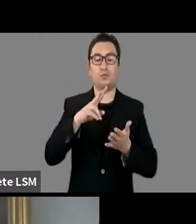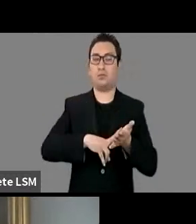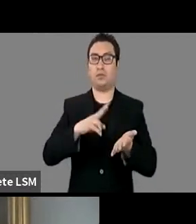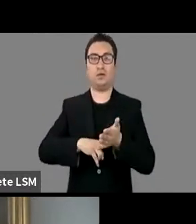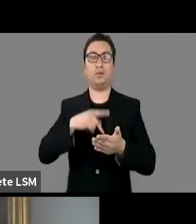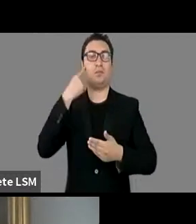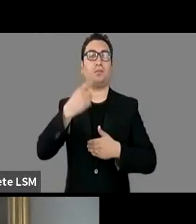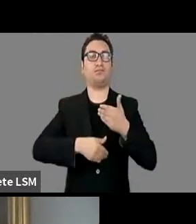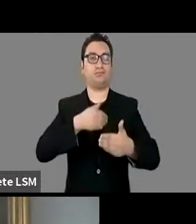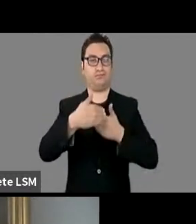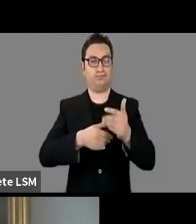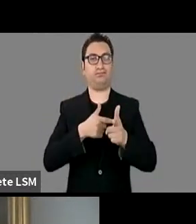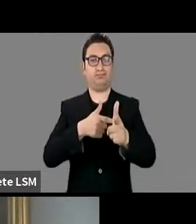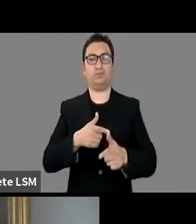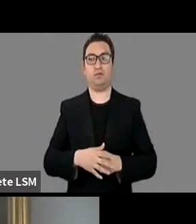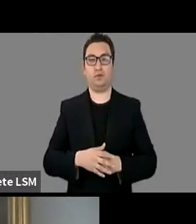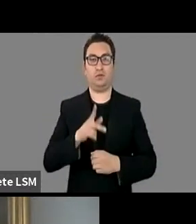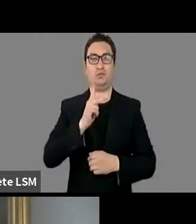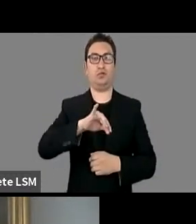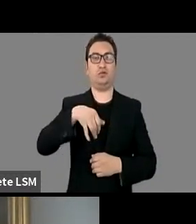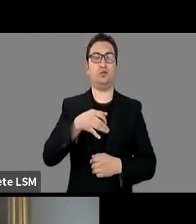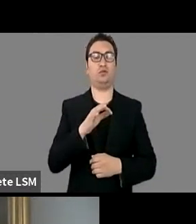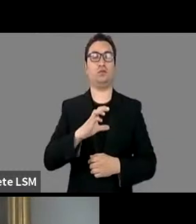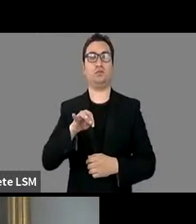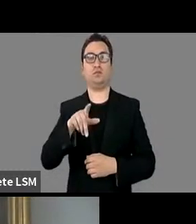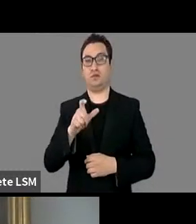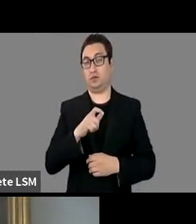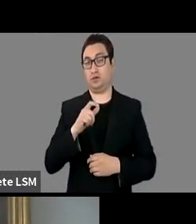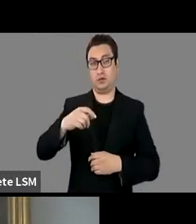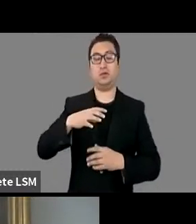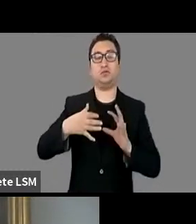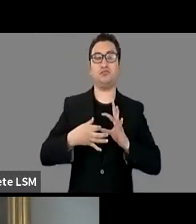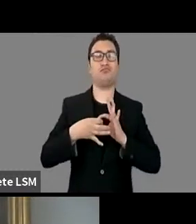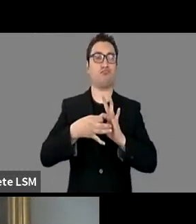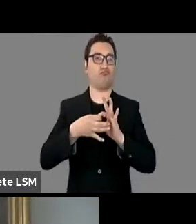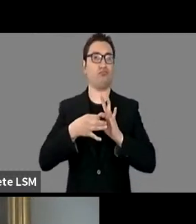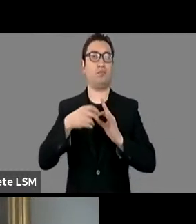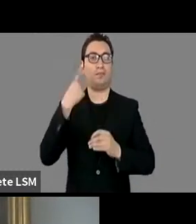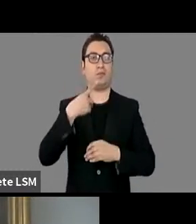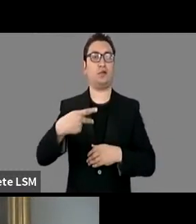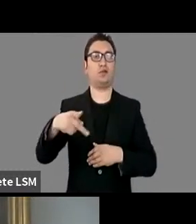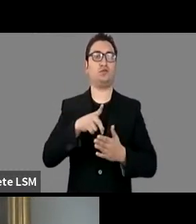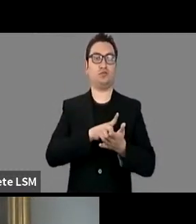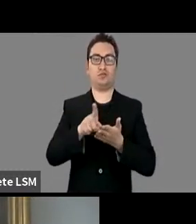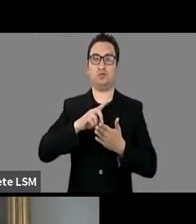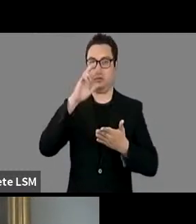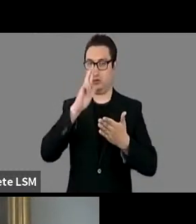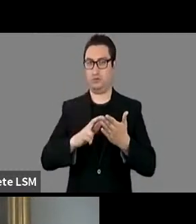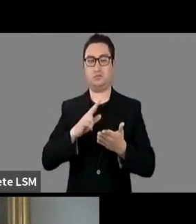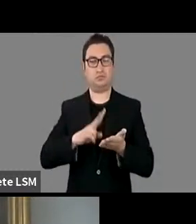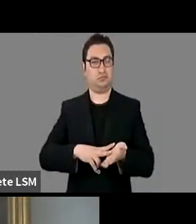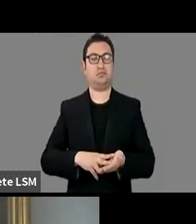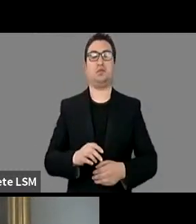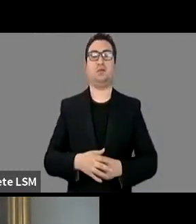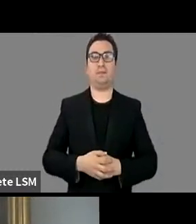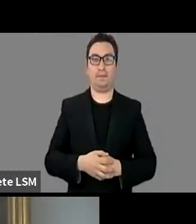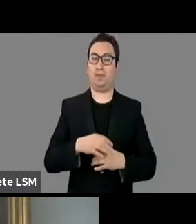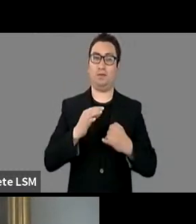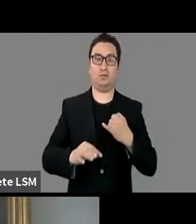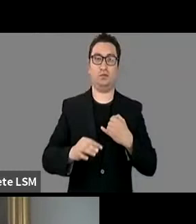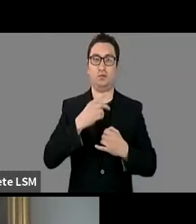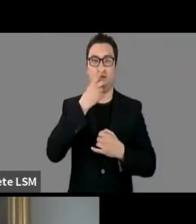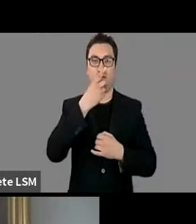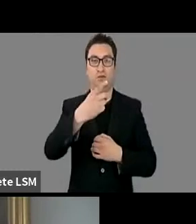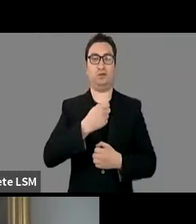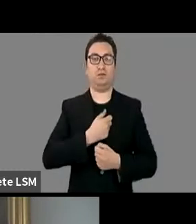tema. El Poder Judicial es un aliado para que todos sus derechos puedan hacerse una realidad. Y termino con esta